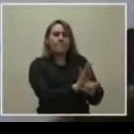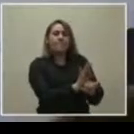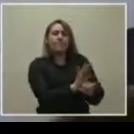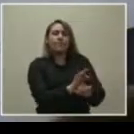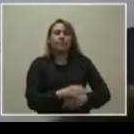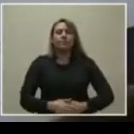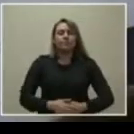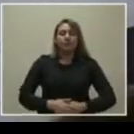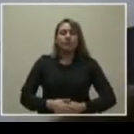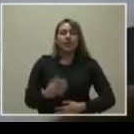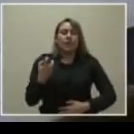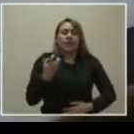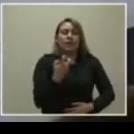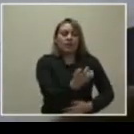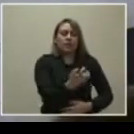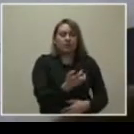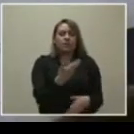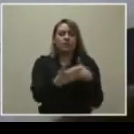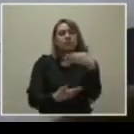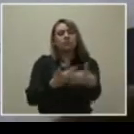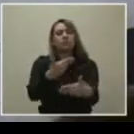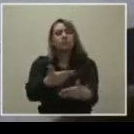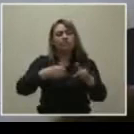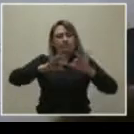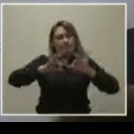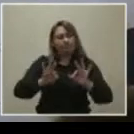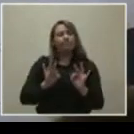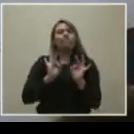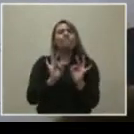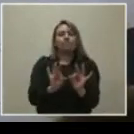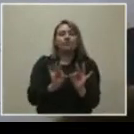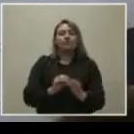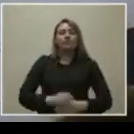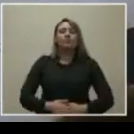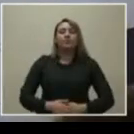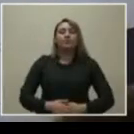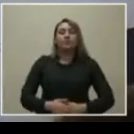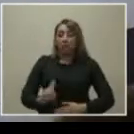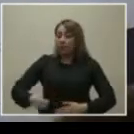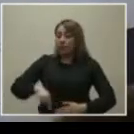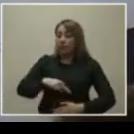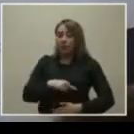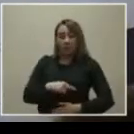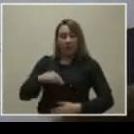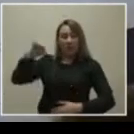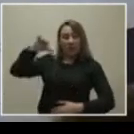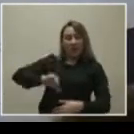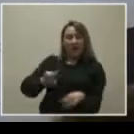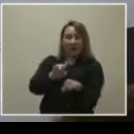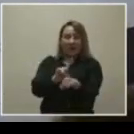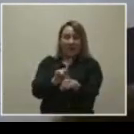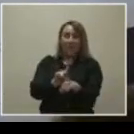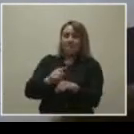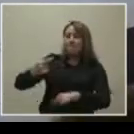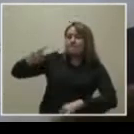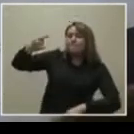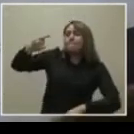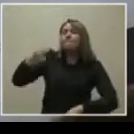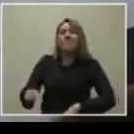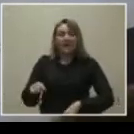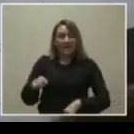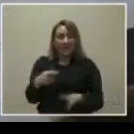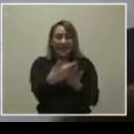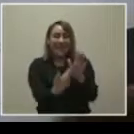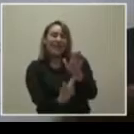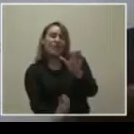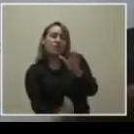operación del mecanismo. Adicionalmente, enviaremos el día de hoy una iniciativa de reforma al